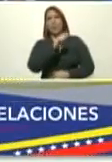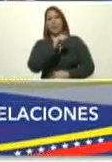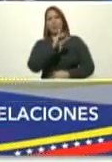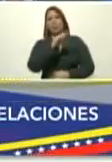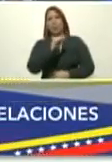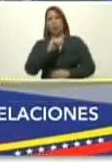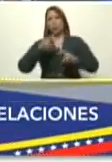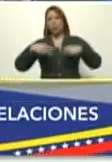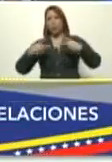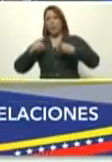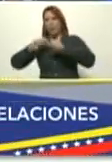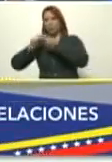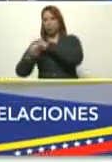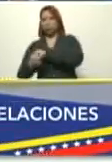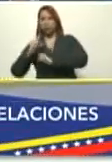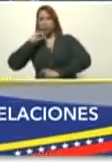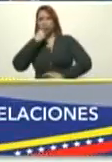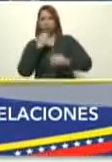una nueva Rusia potente,